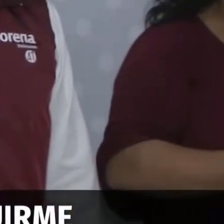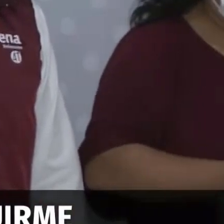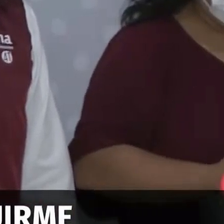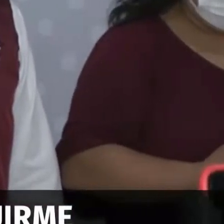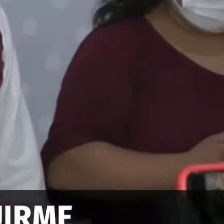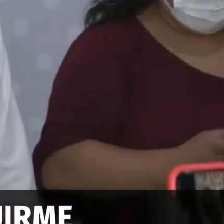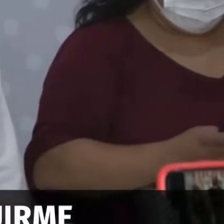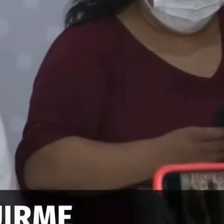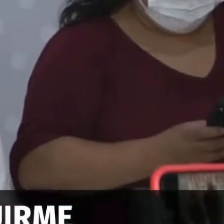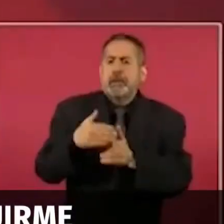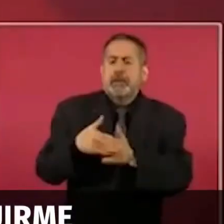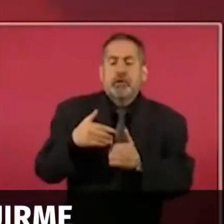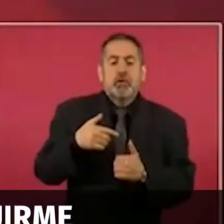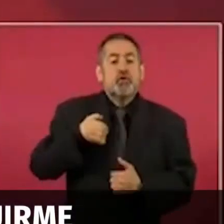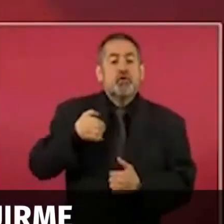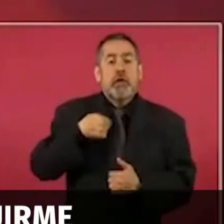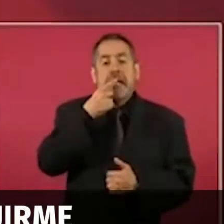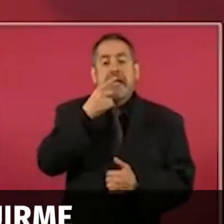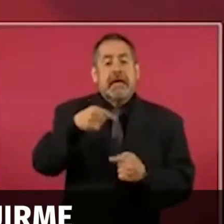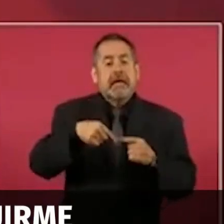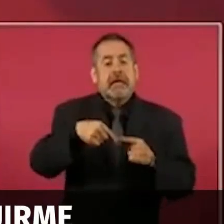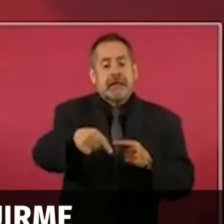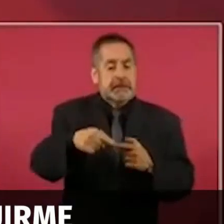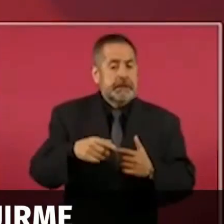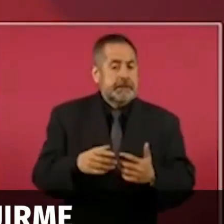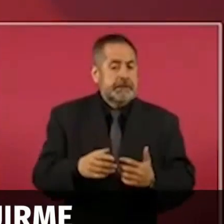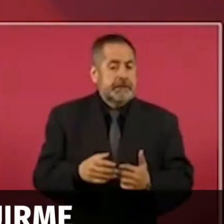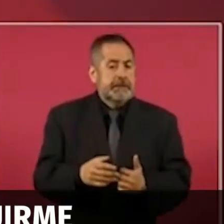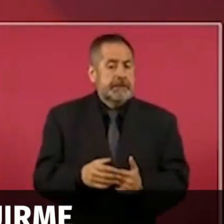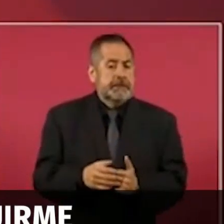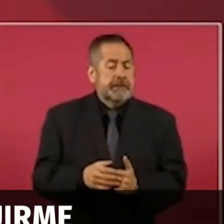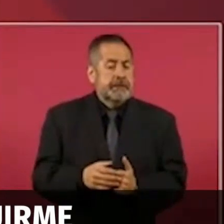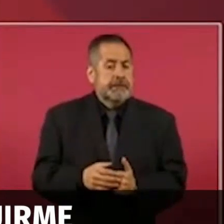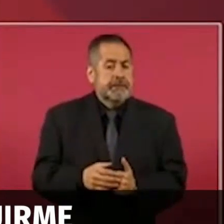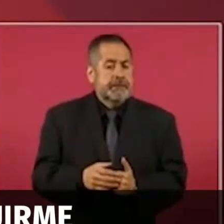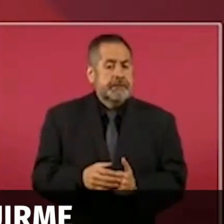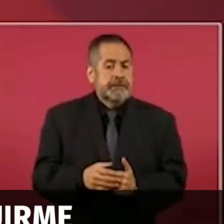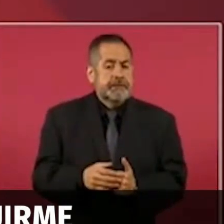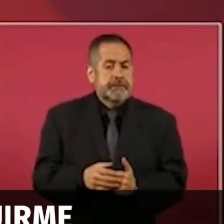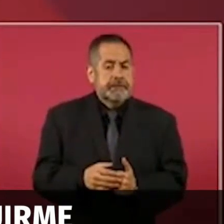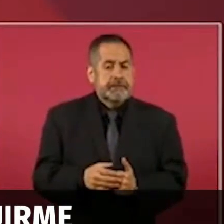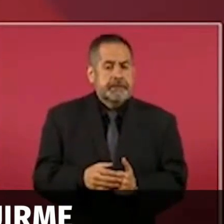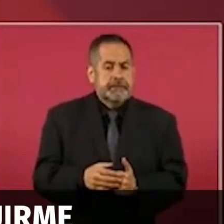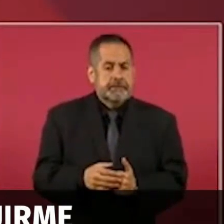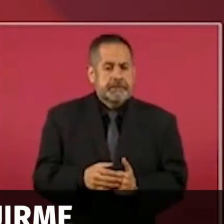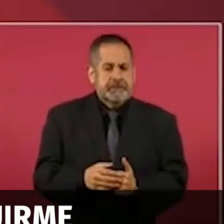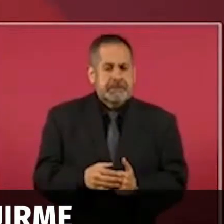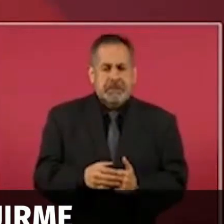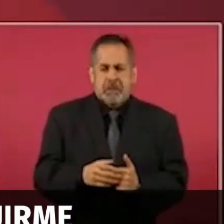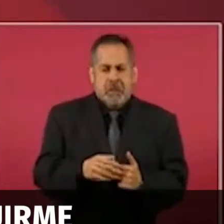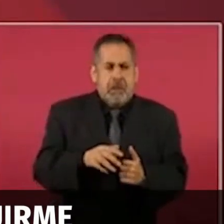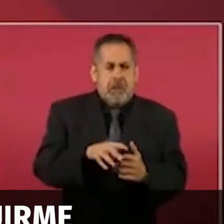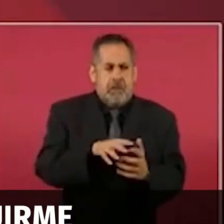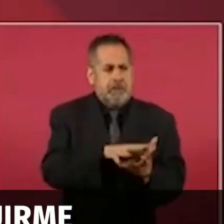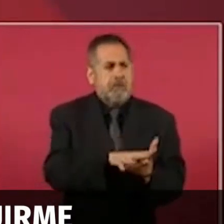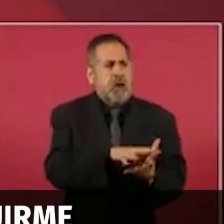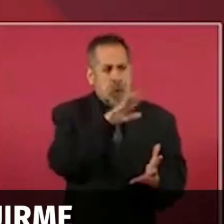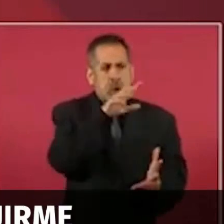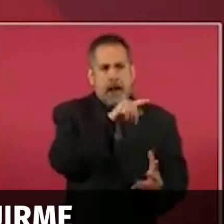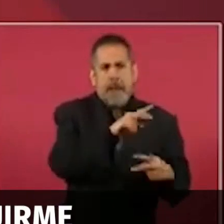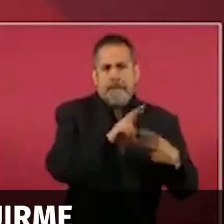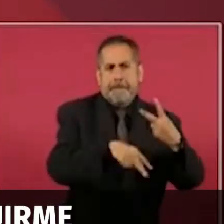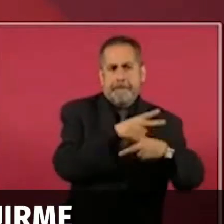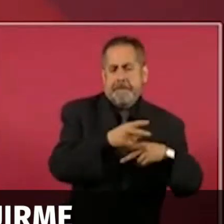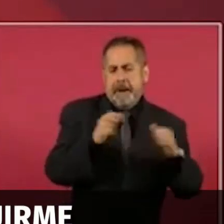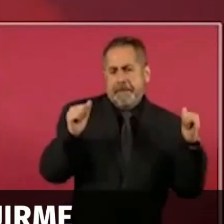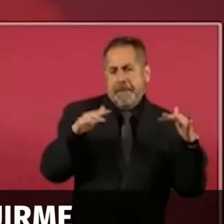no permitir que sus dirigentes más importantes, no me considero así, pero me considero parte